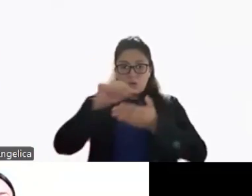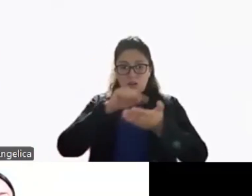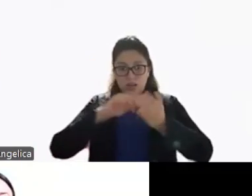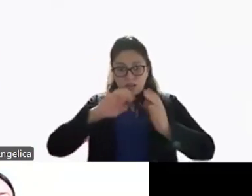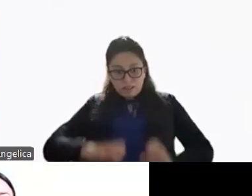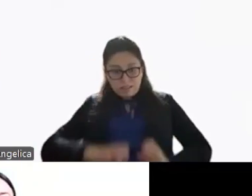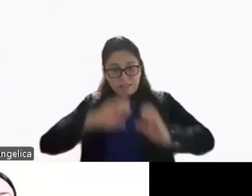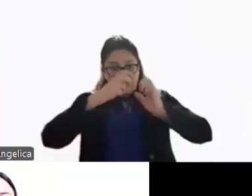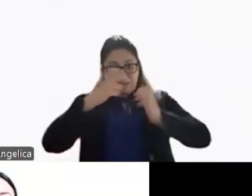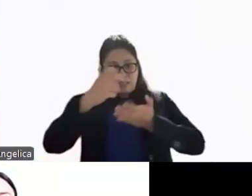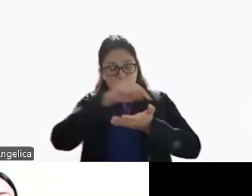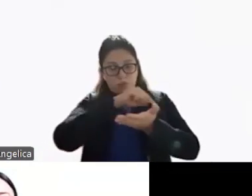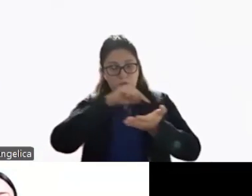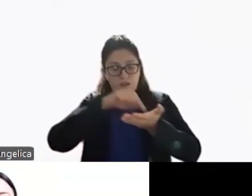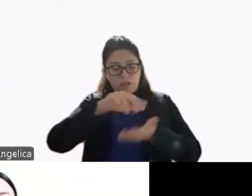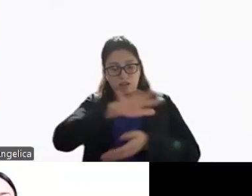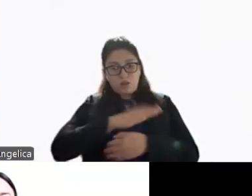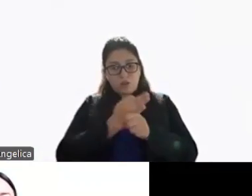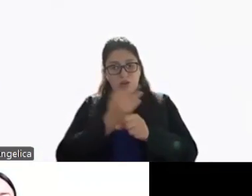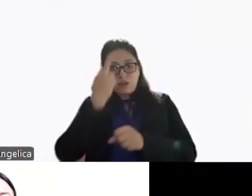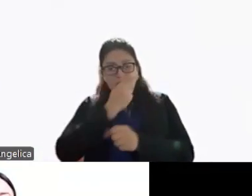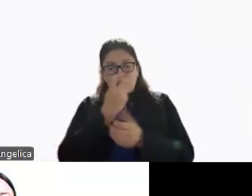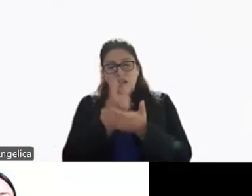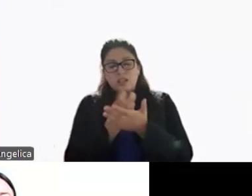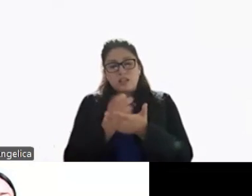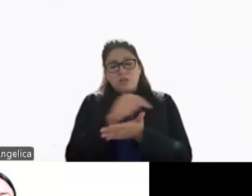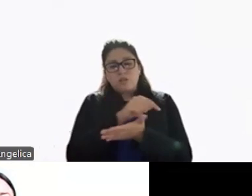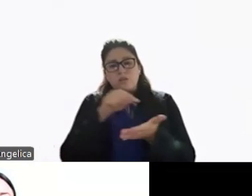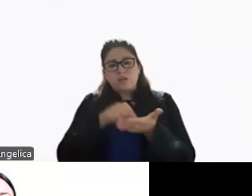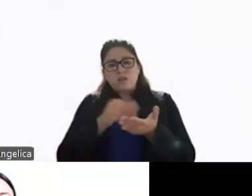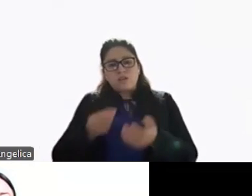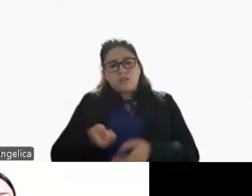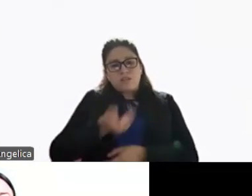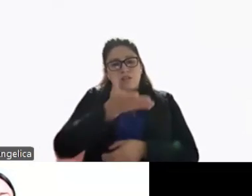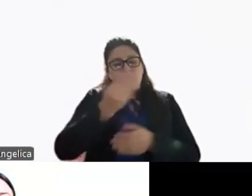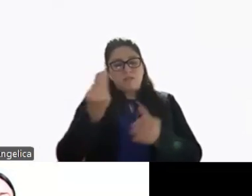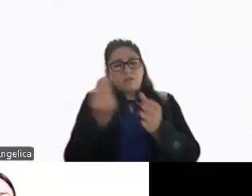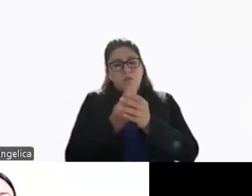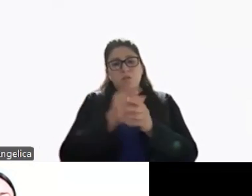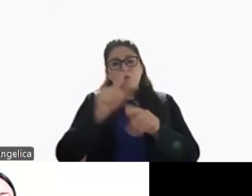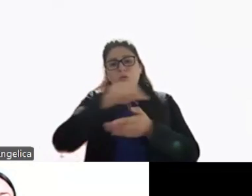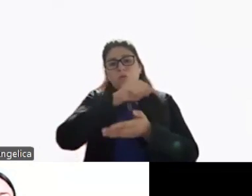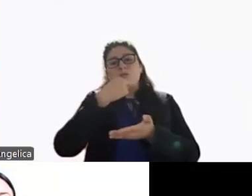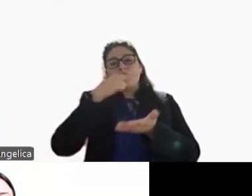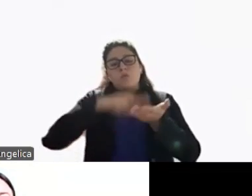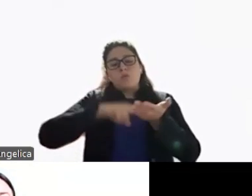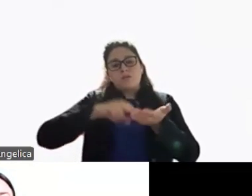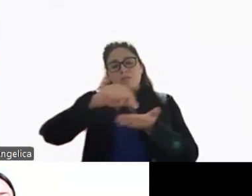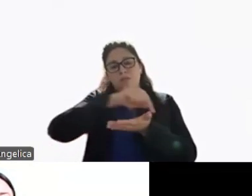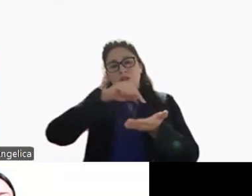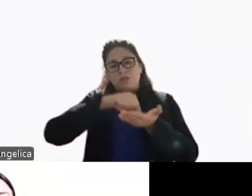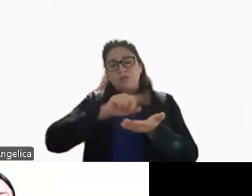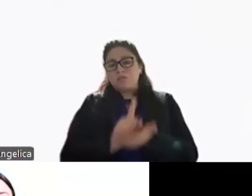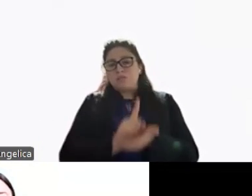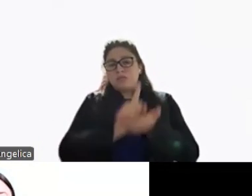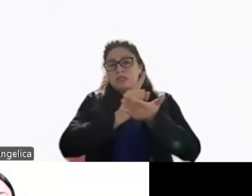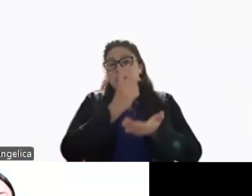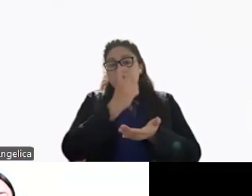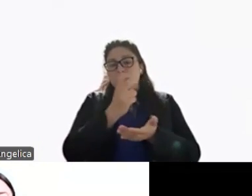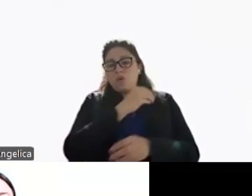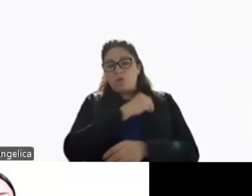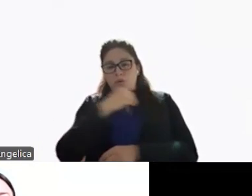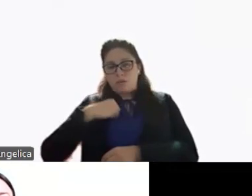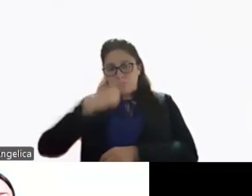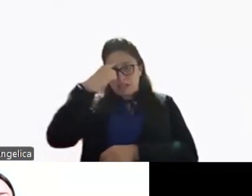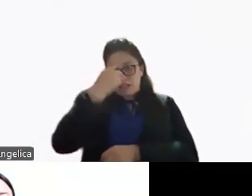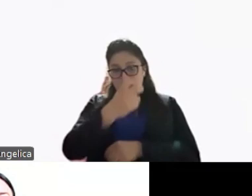el inmueble objeto de la iniciativa es un inmueble catalogado, por lo que se establece en el decreto la obligación para que el